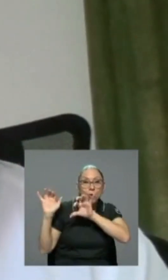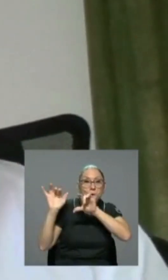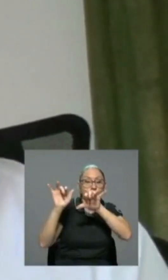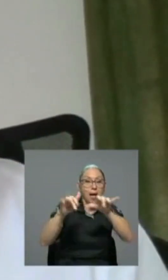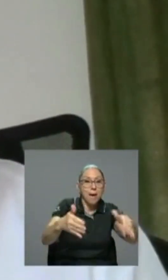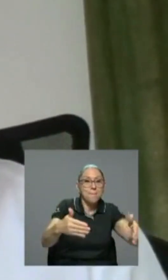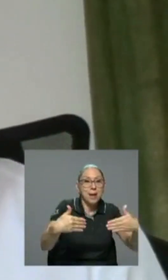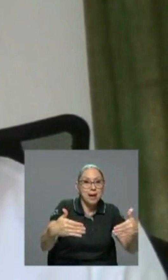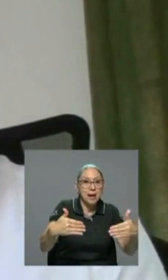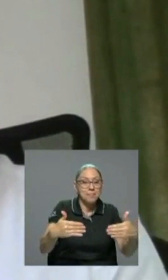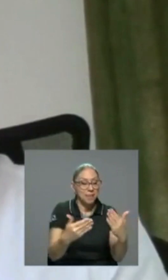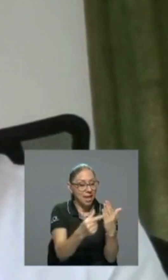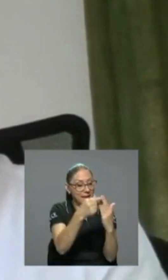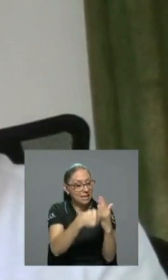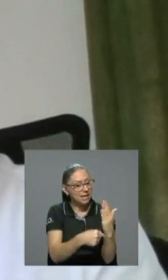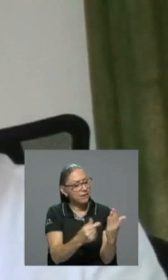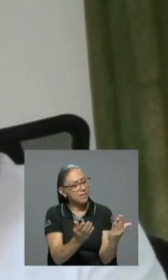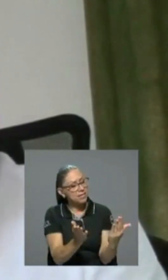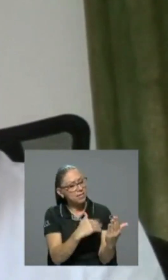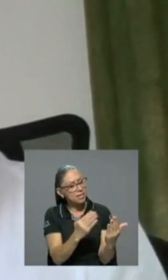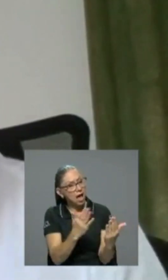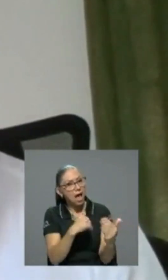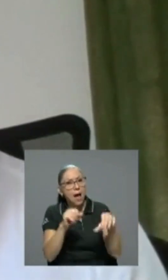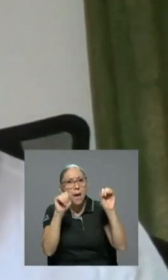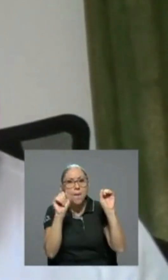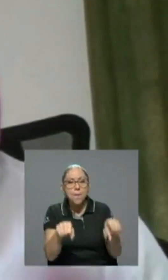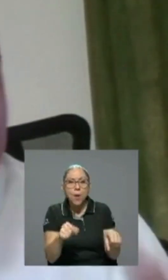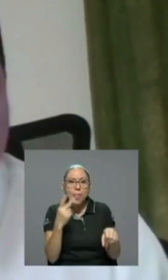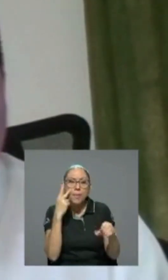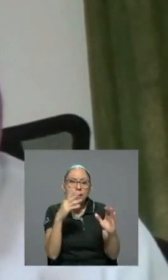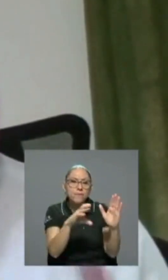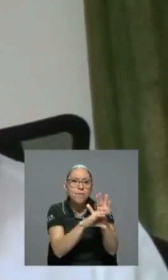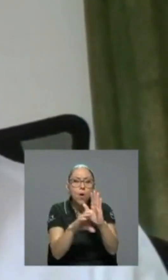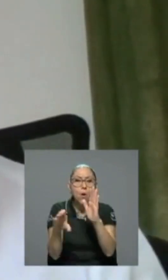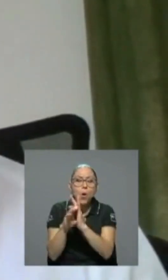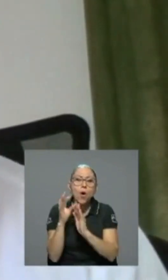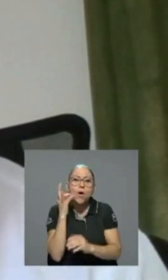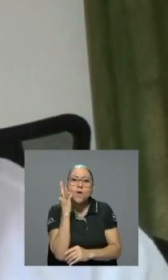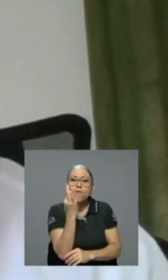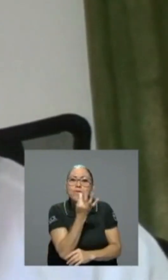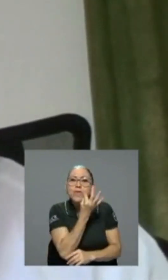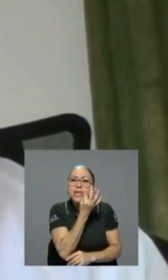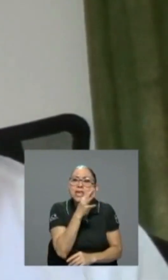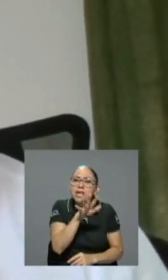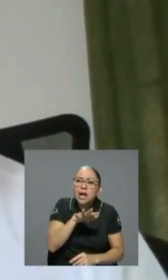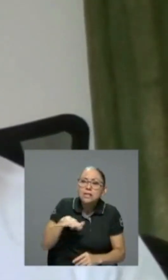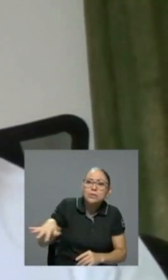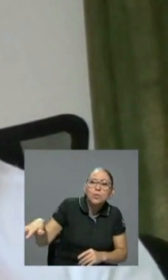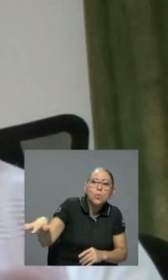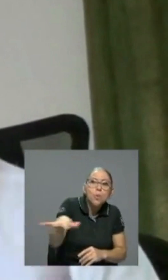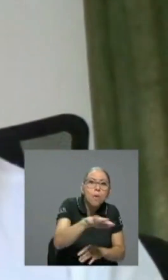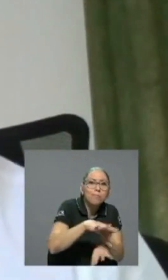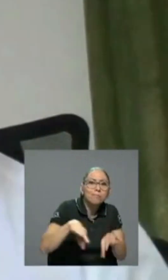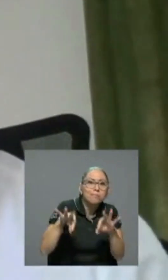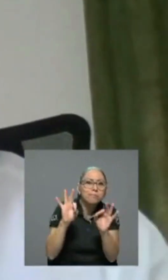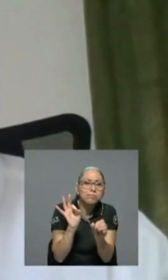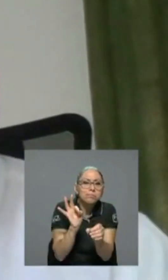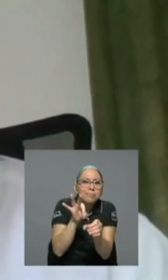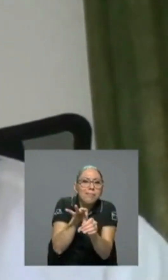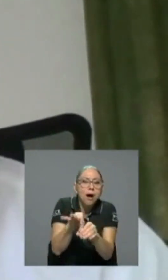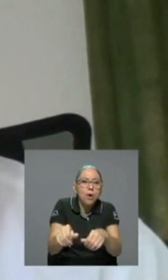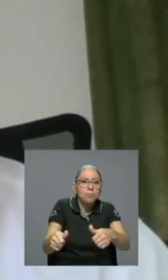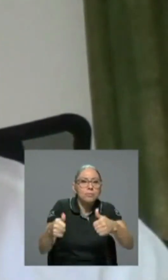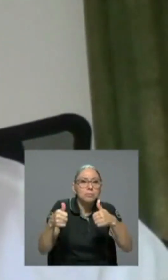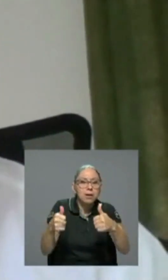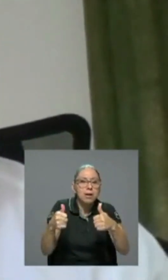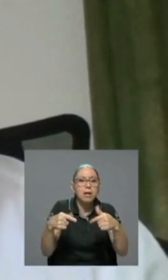revista uno puede observar fincas, los territorios aptos para la agricultura, pero también